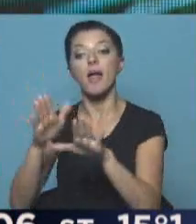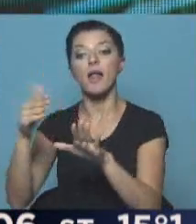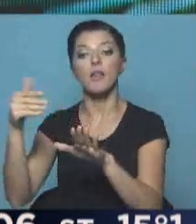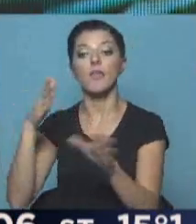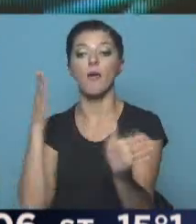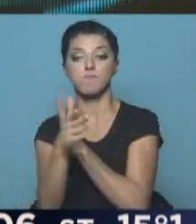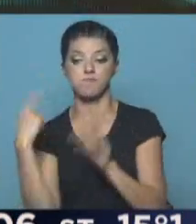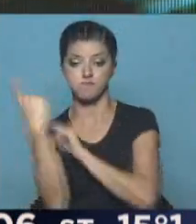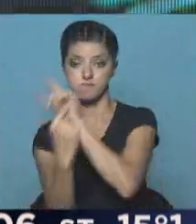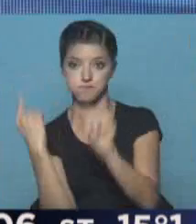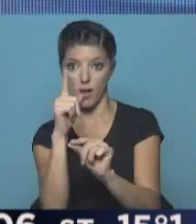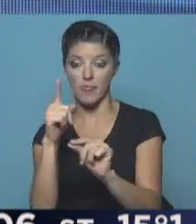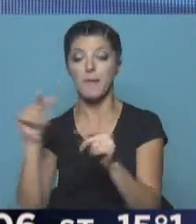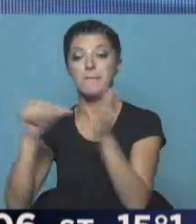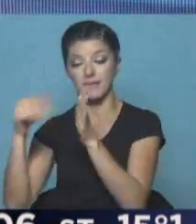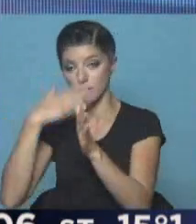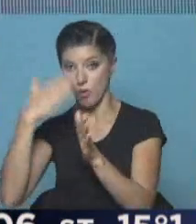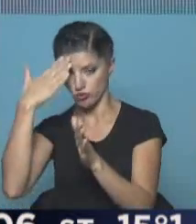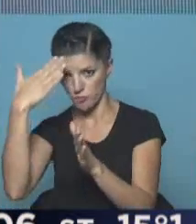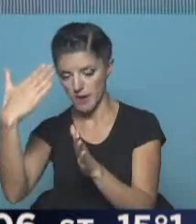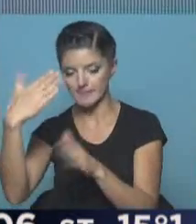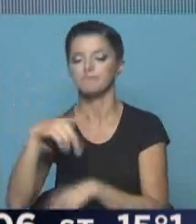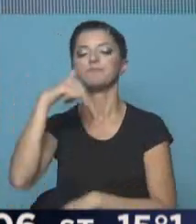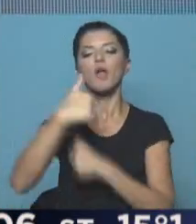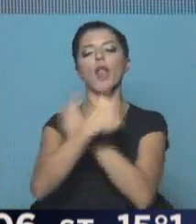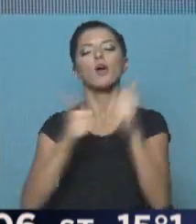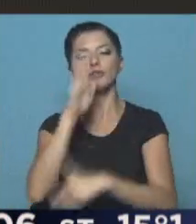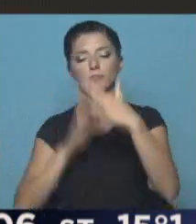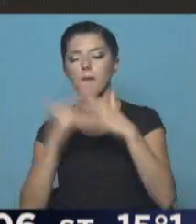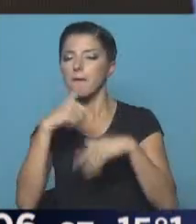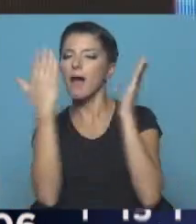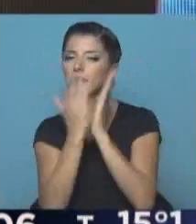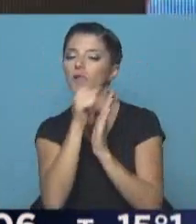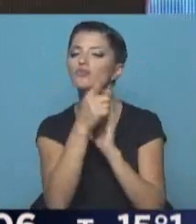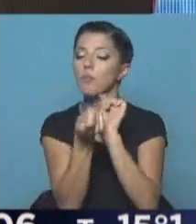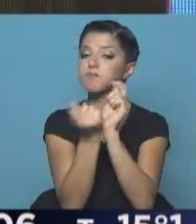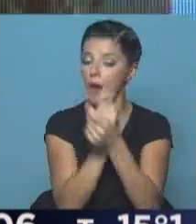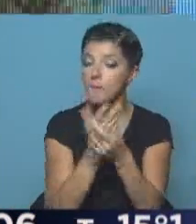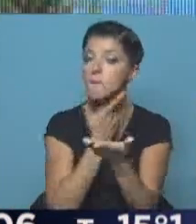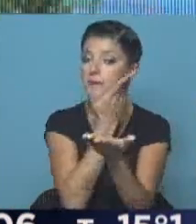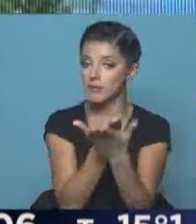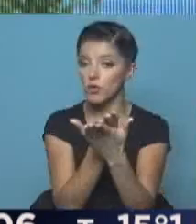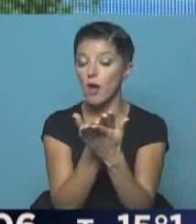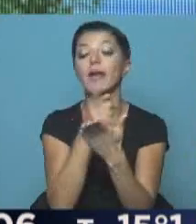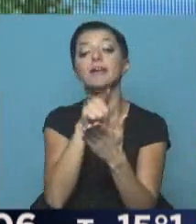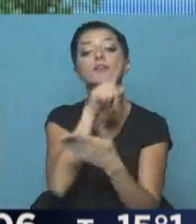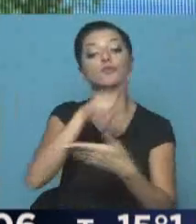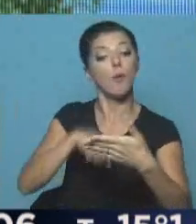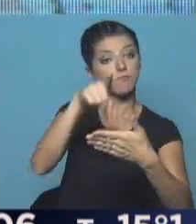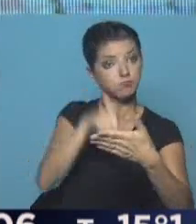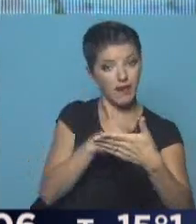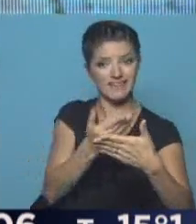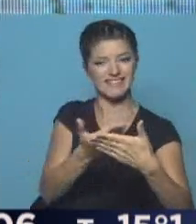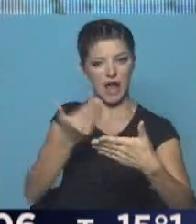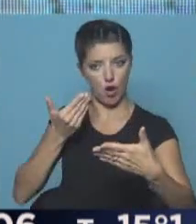de los países musulmanes, la Corte Suprema decidió estudiar más en profundidad esa reforma y por ahora levantó